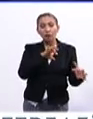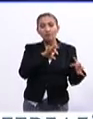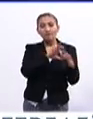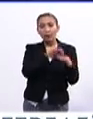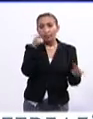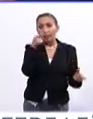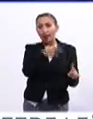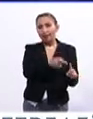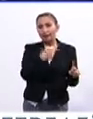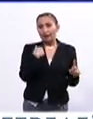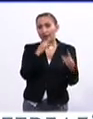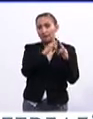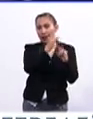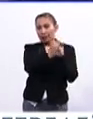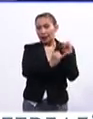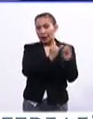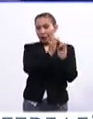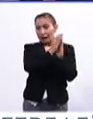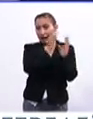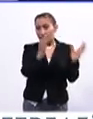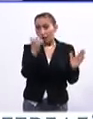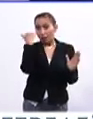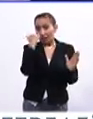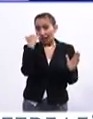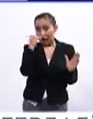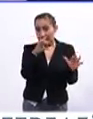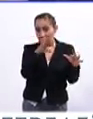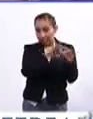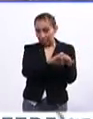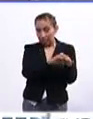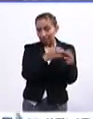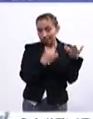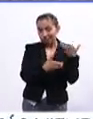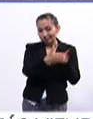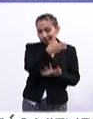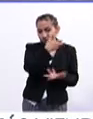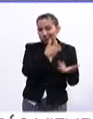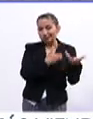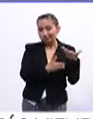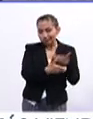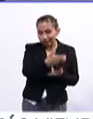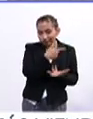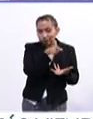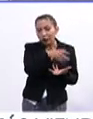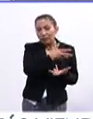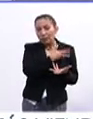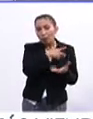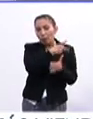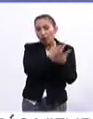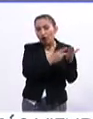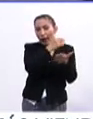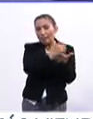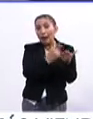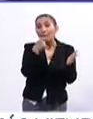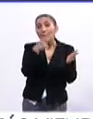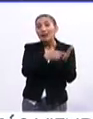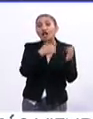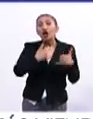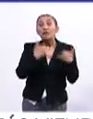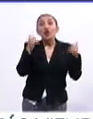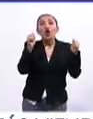vinculamos directamente con la Feria Internacional del Libro de Guadalajara. En ella tenemos el programa de 1000